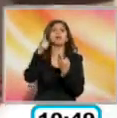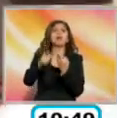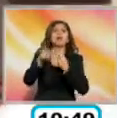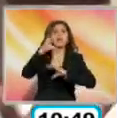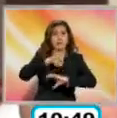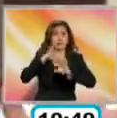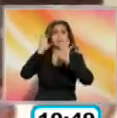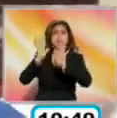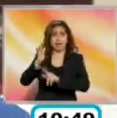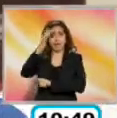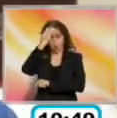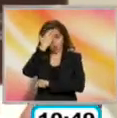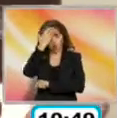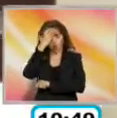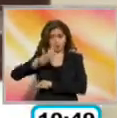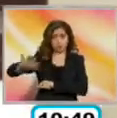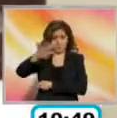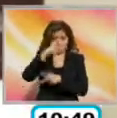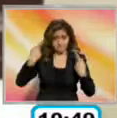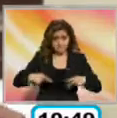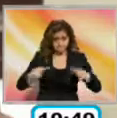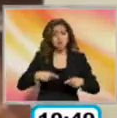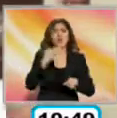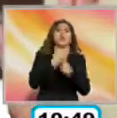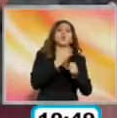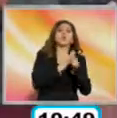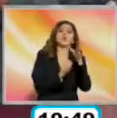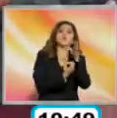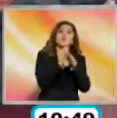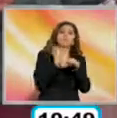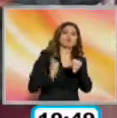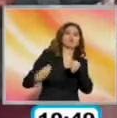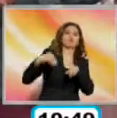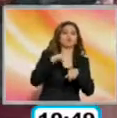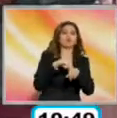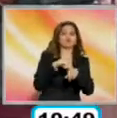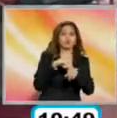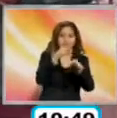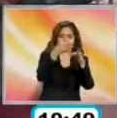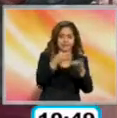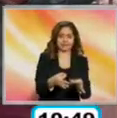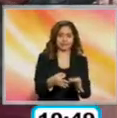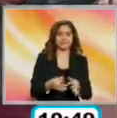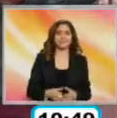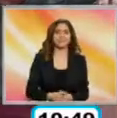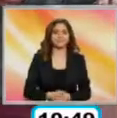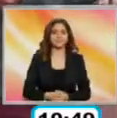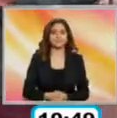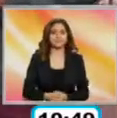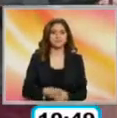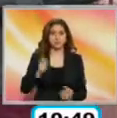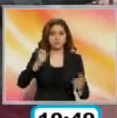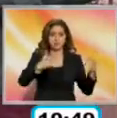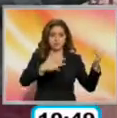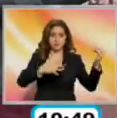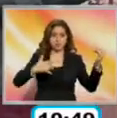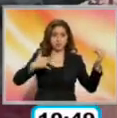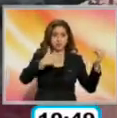conocidas, el lenguaje que estamos manejando es auténtico. Y de esa fusión que platico es arpa